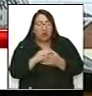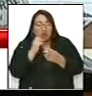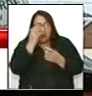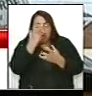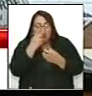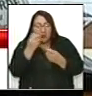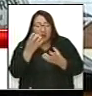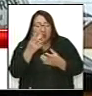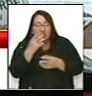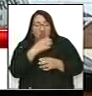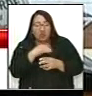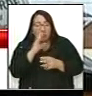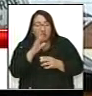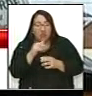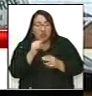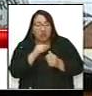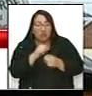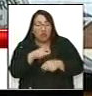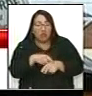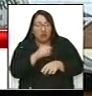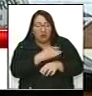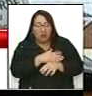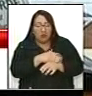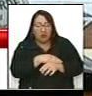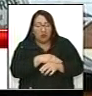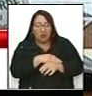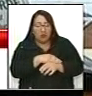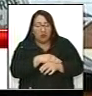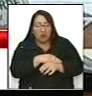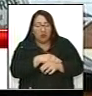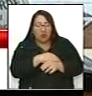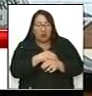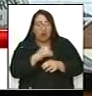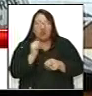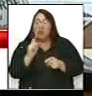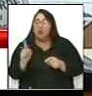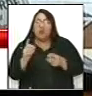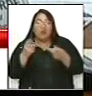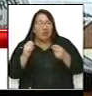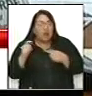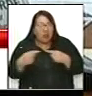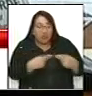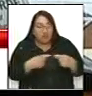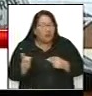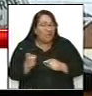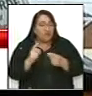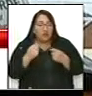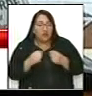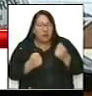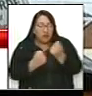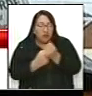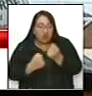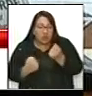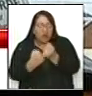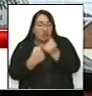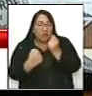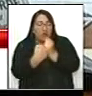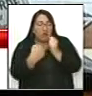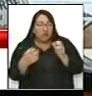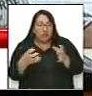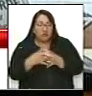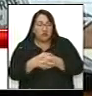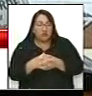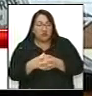embellecer lo que había sido creado hasta ese momento. Y en este tiempo ya no se trata de competir, se trata de apoyar. En